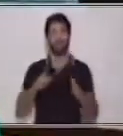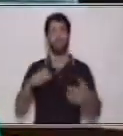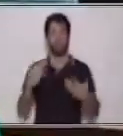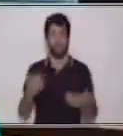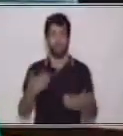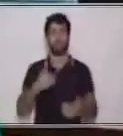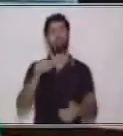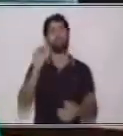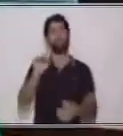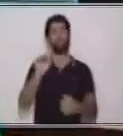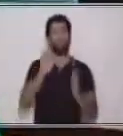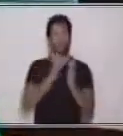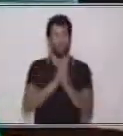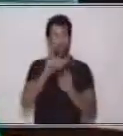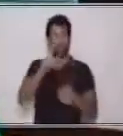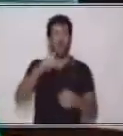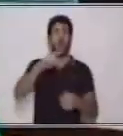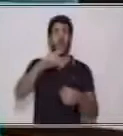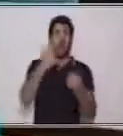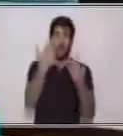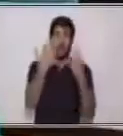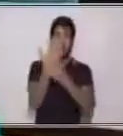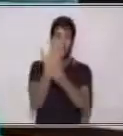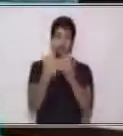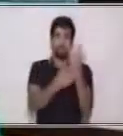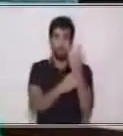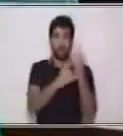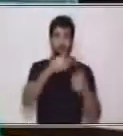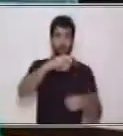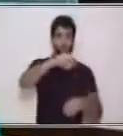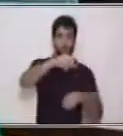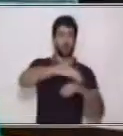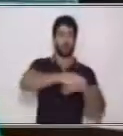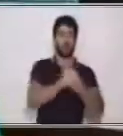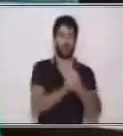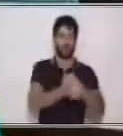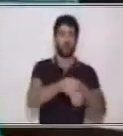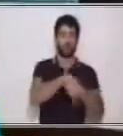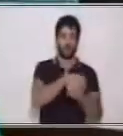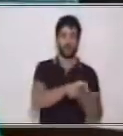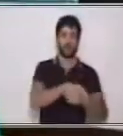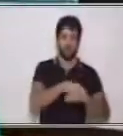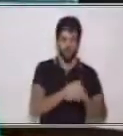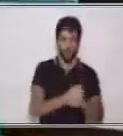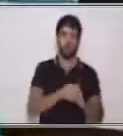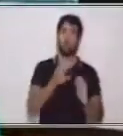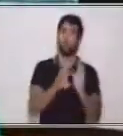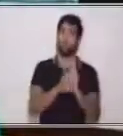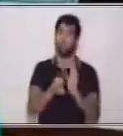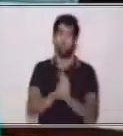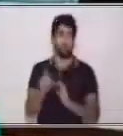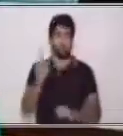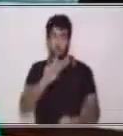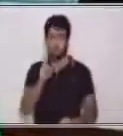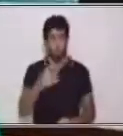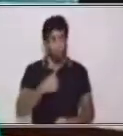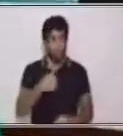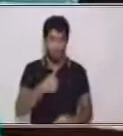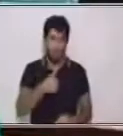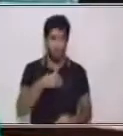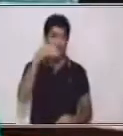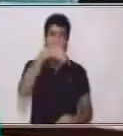laves tus manos constantemente con agua y jabón. Si no tuvieras agua y jabón, puedes